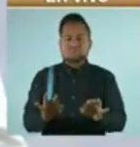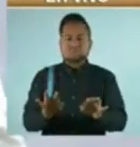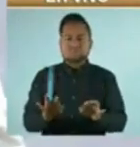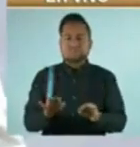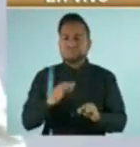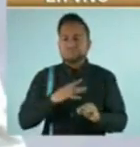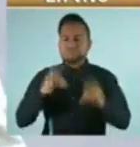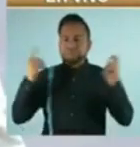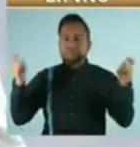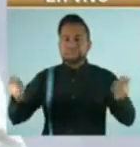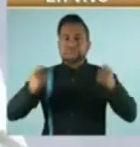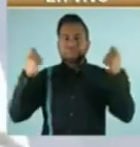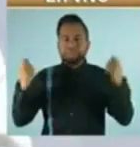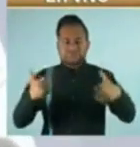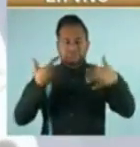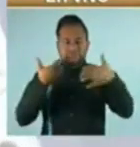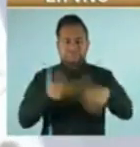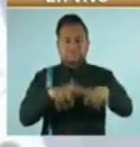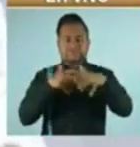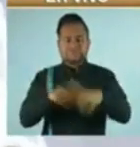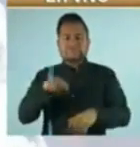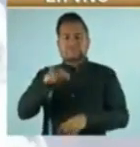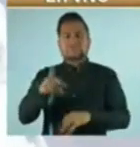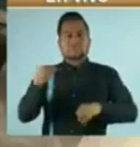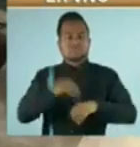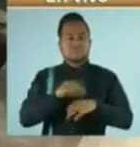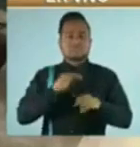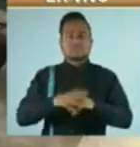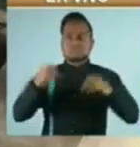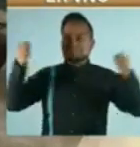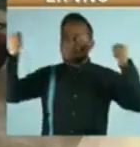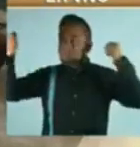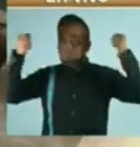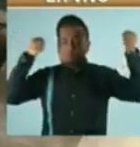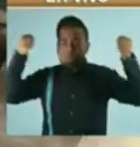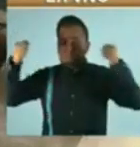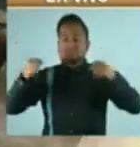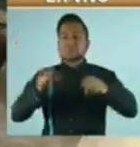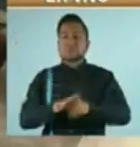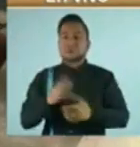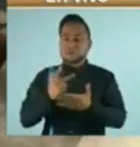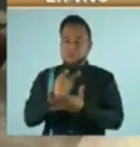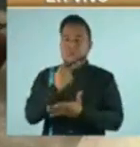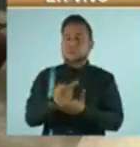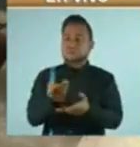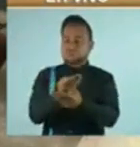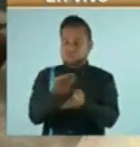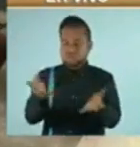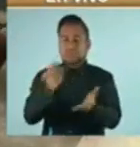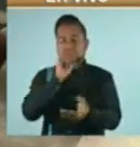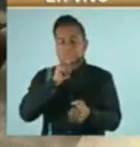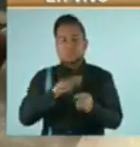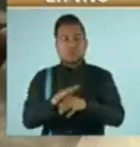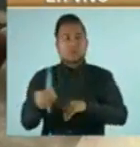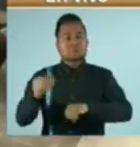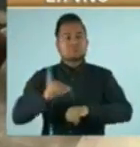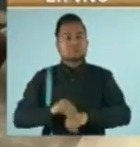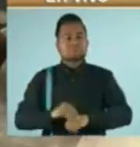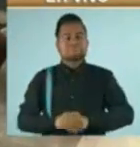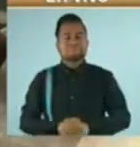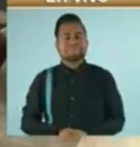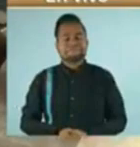con una calenda, en la cual también habrá canastas, se estarán haciendo premiaciones, también